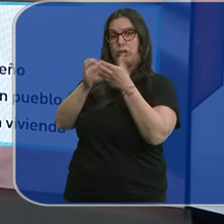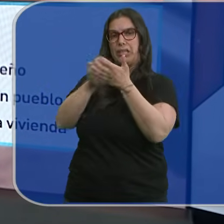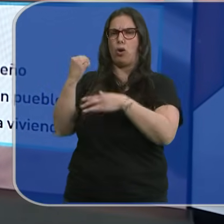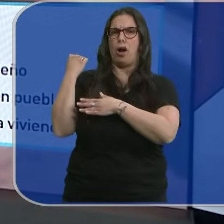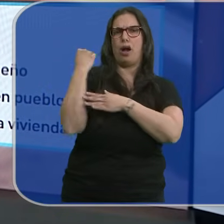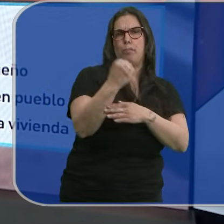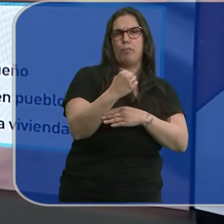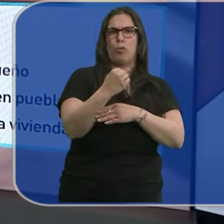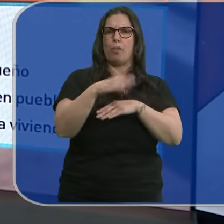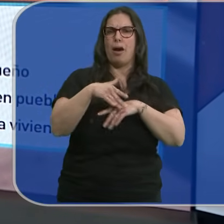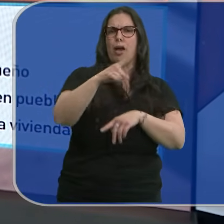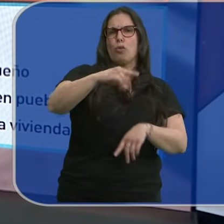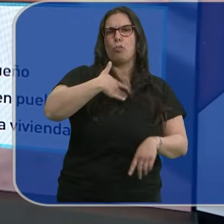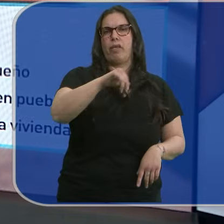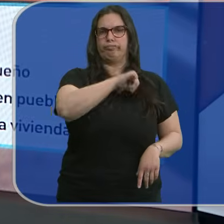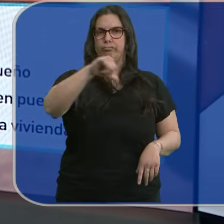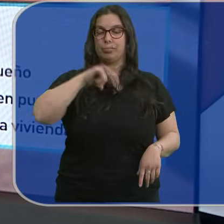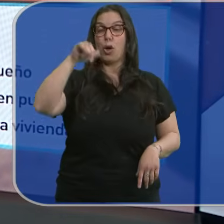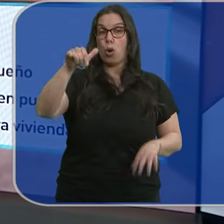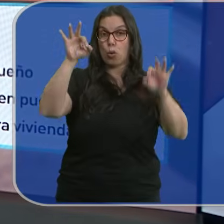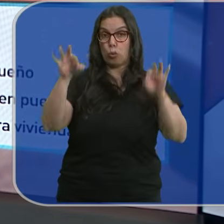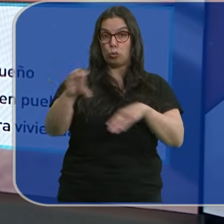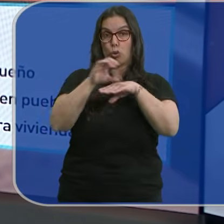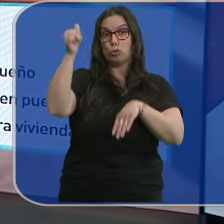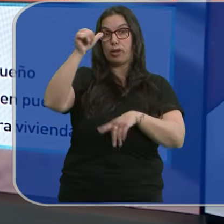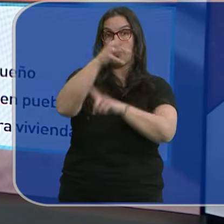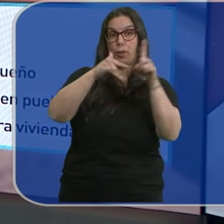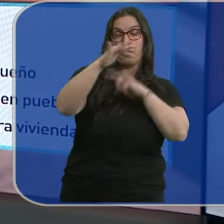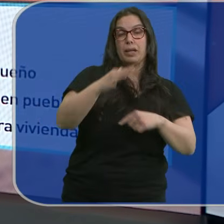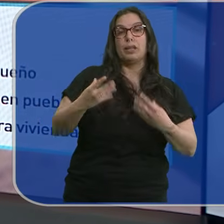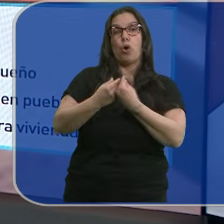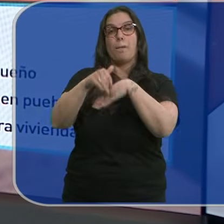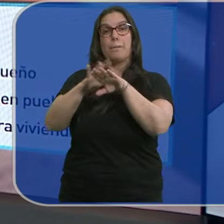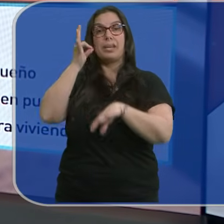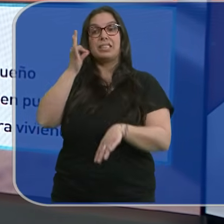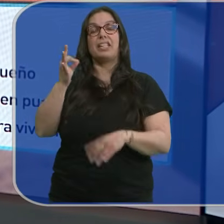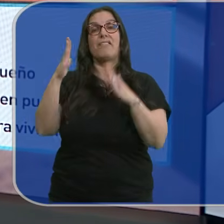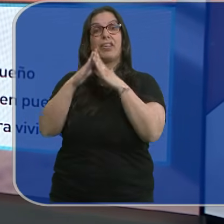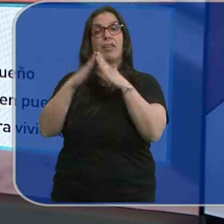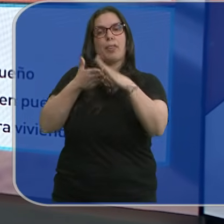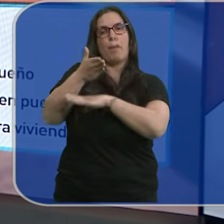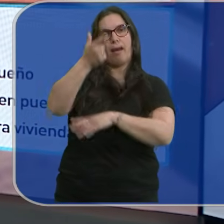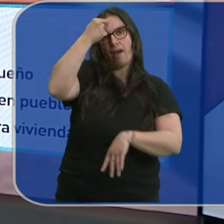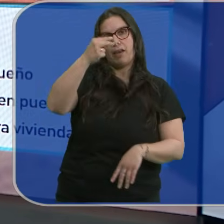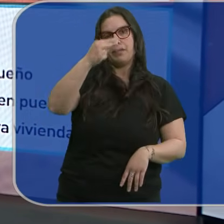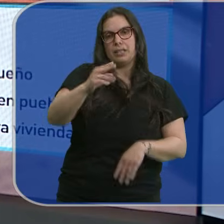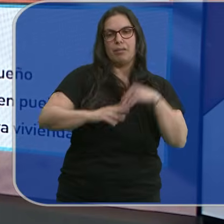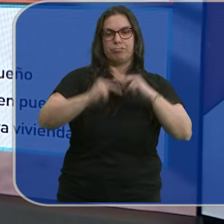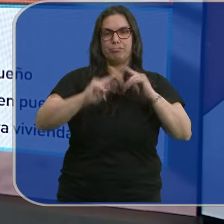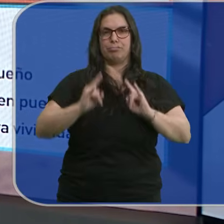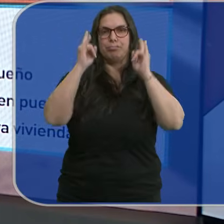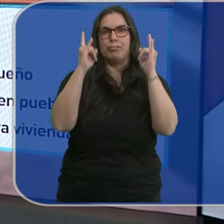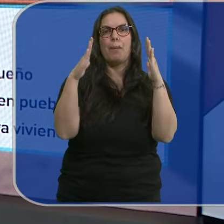siguen apoyando su emancipación. Precisamente hoy, el consejero de Medio Ambiente y la ministra de Vivienda han visitado en Ávila una promoción de